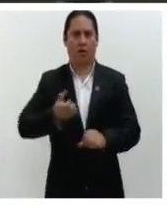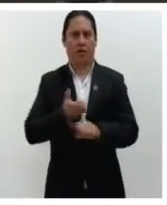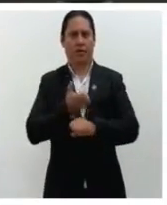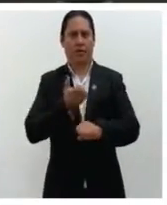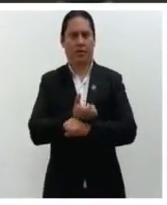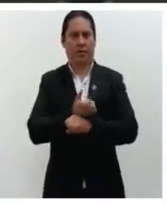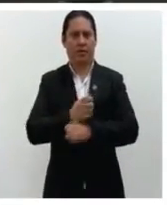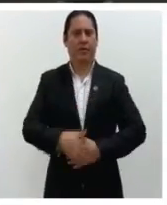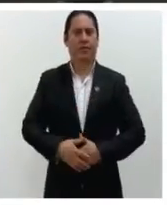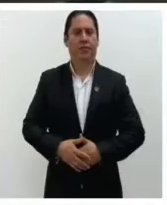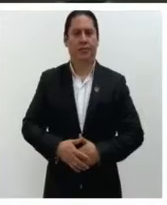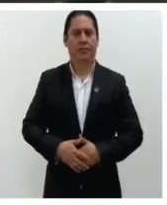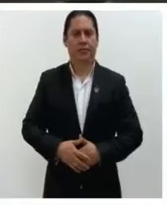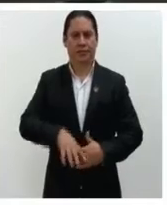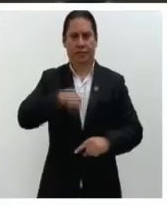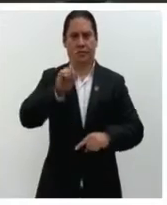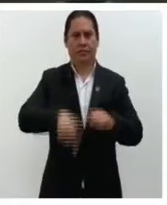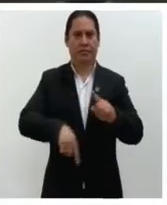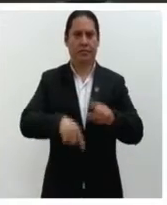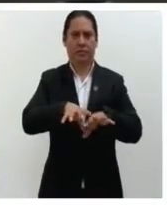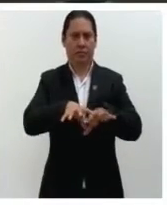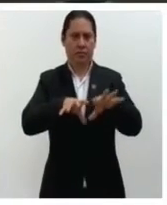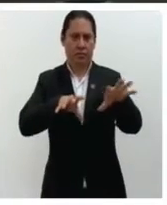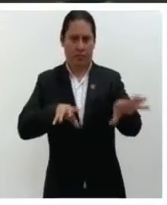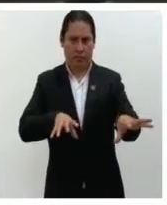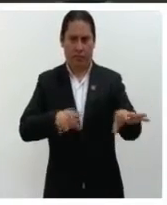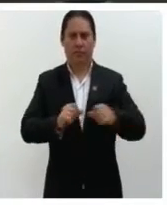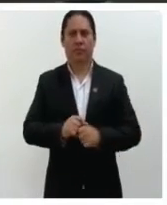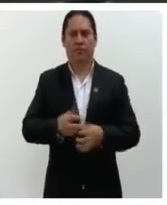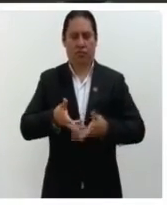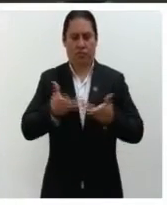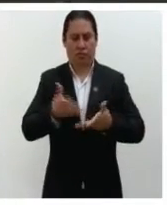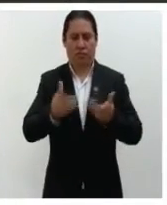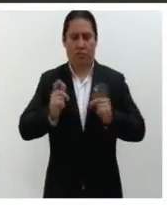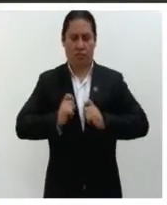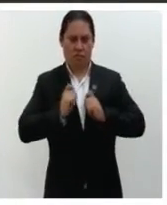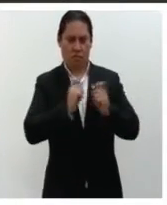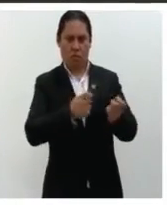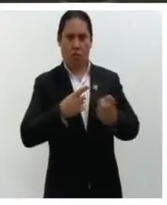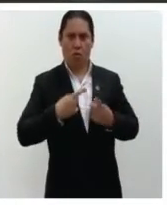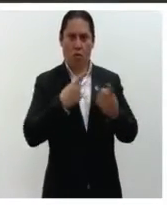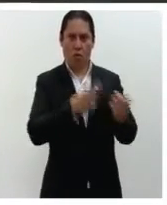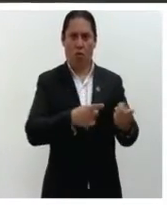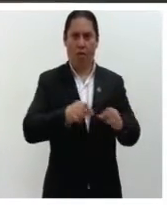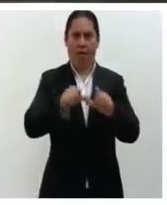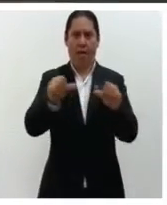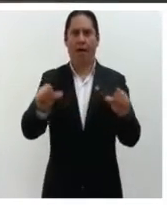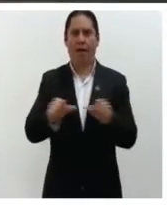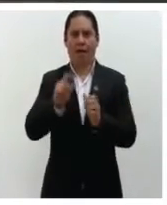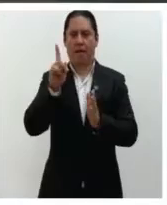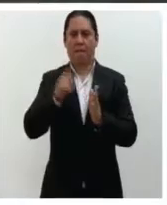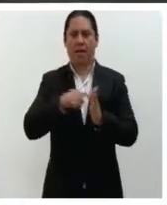de Chiapas la desincorporación de patrimonio estatal vía donación de una superficie de